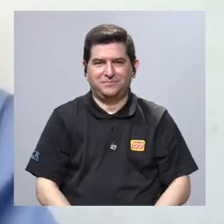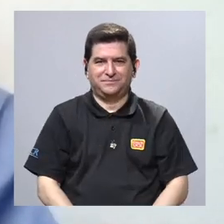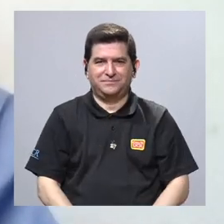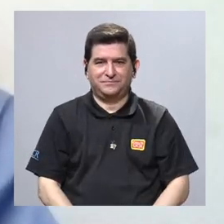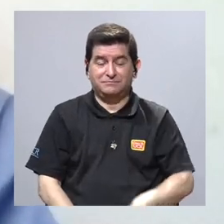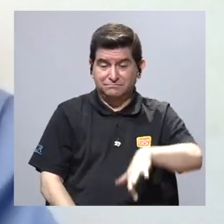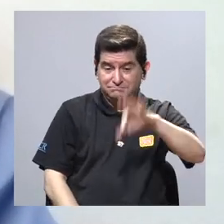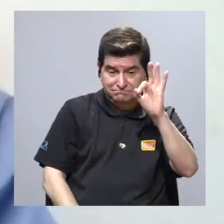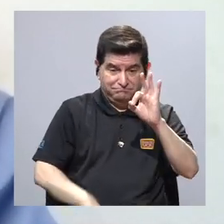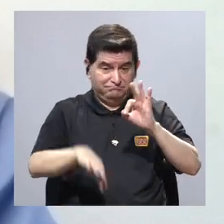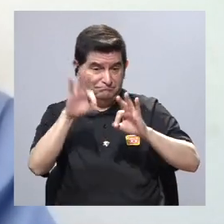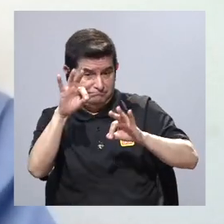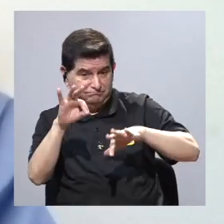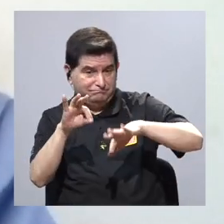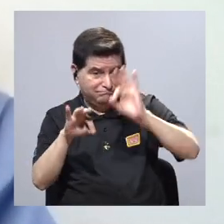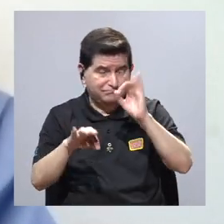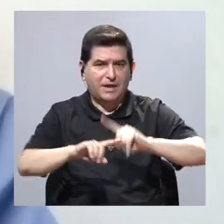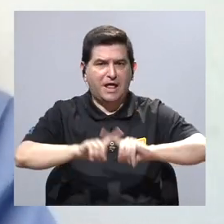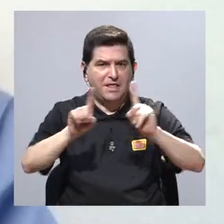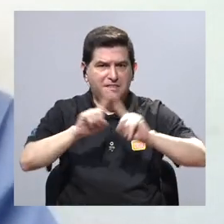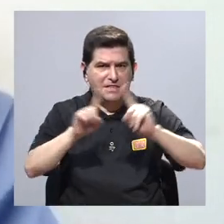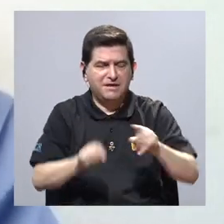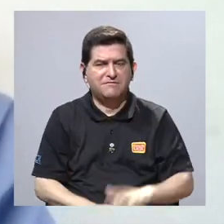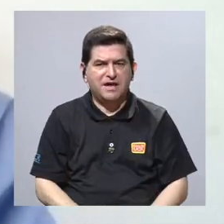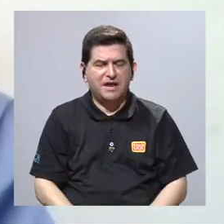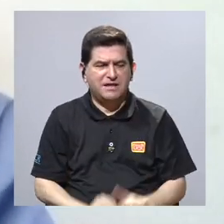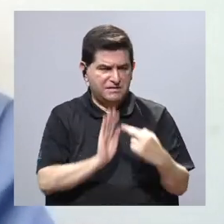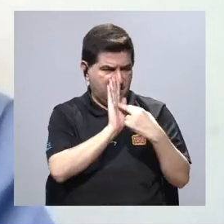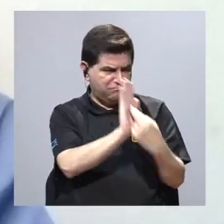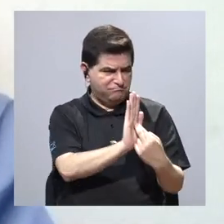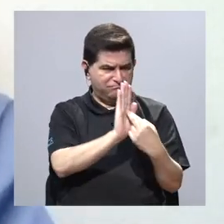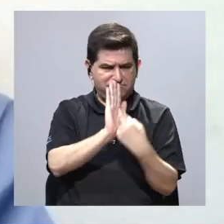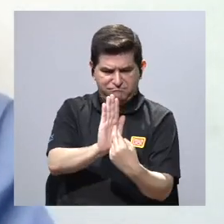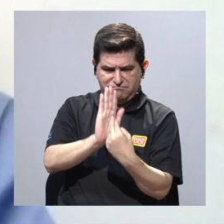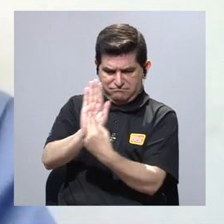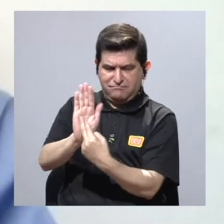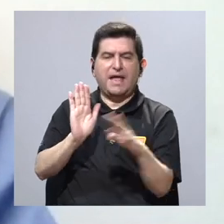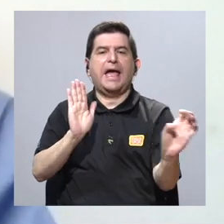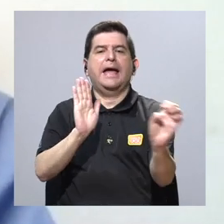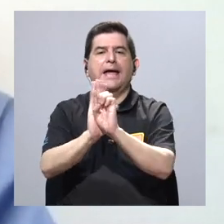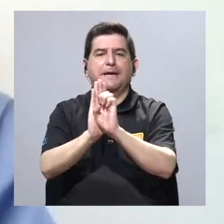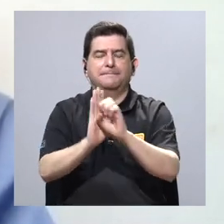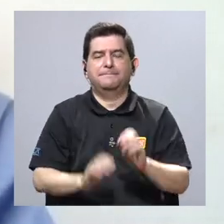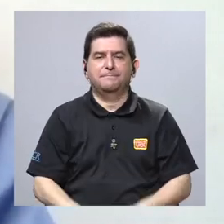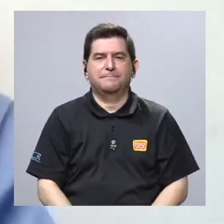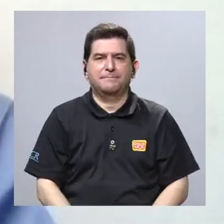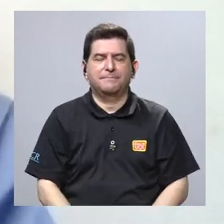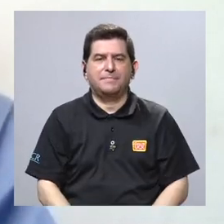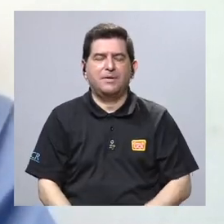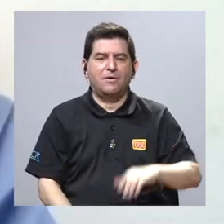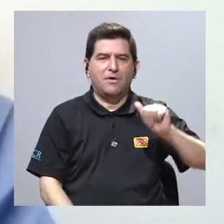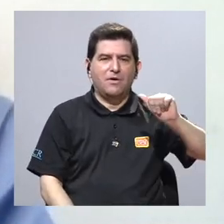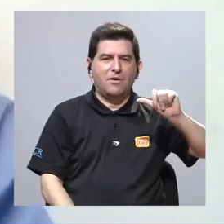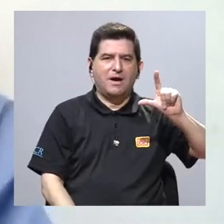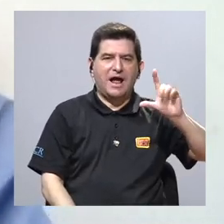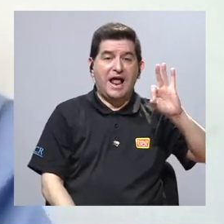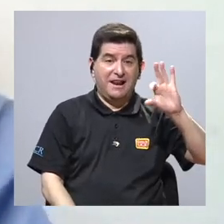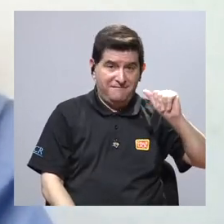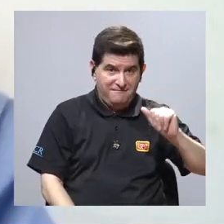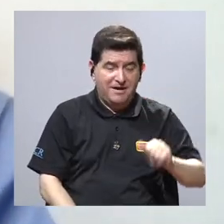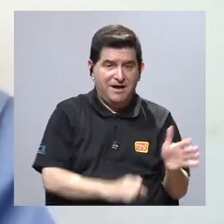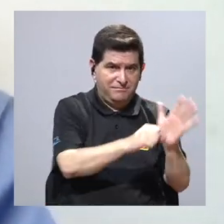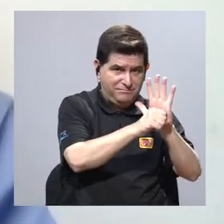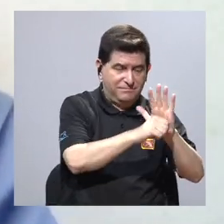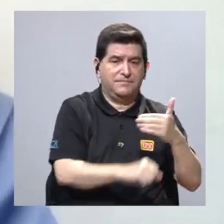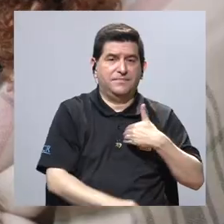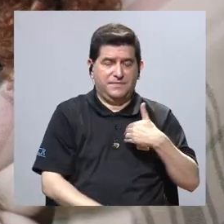grupos vamos a encontrar diferentes representantes. Por ejemplo, en los alfa